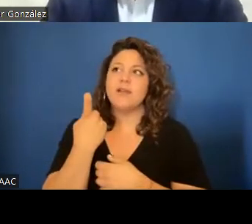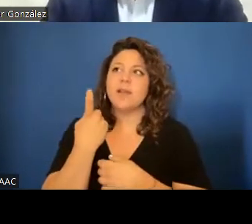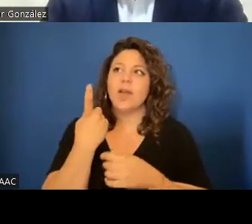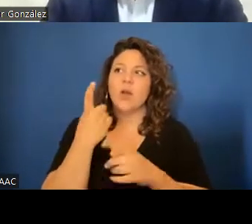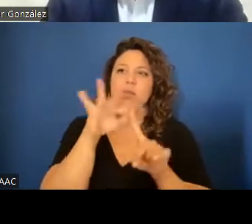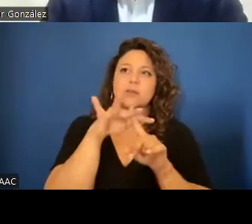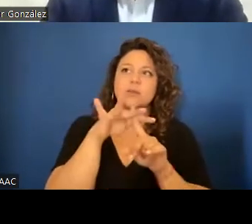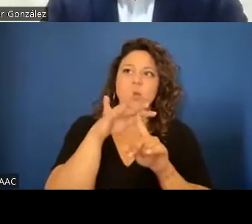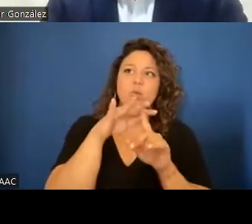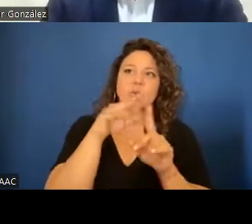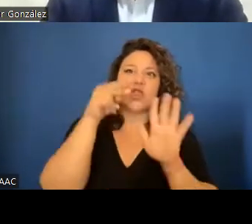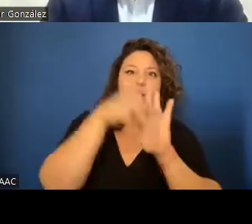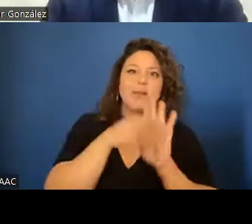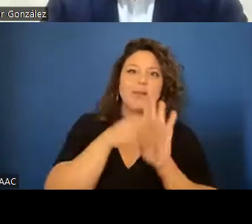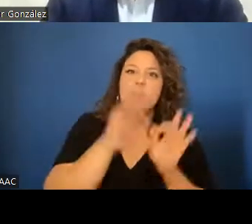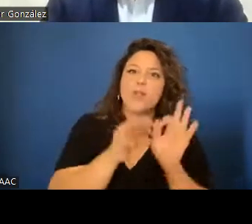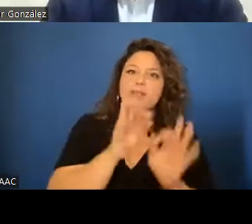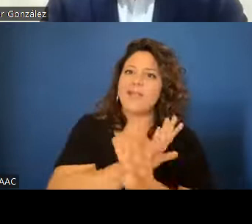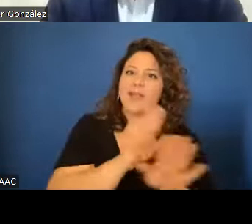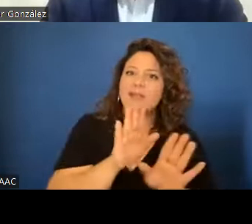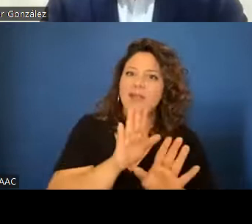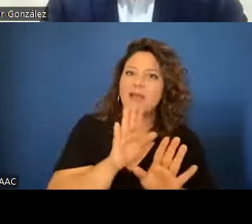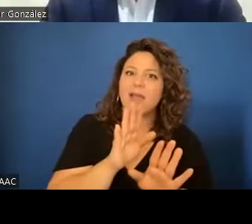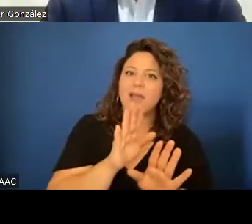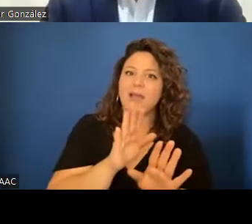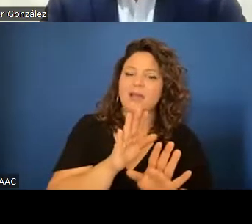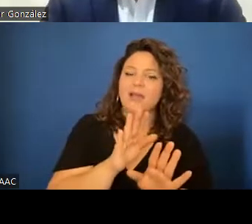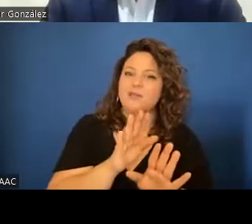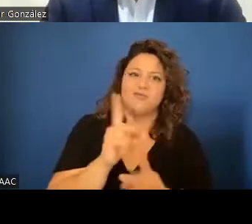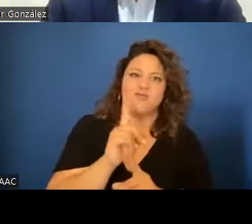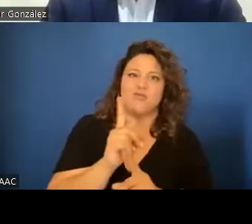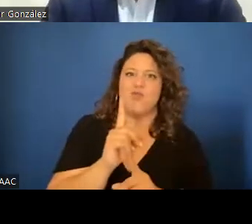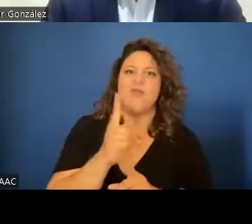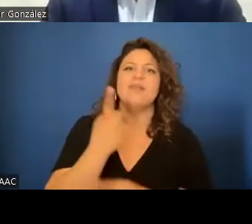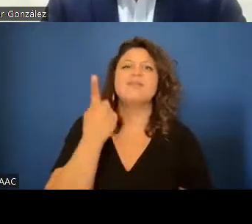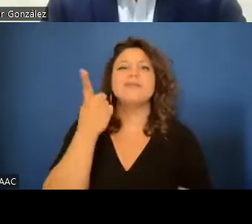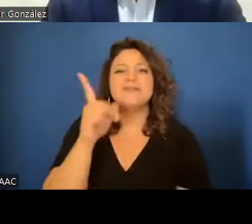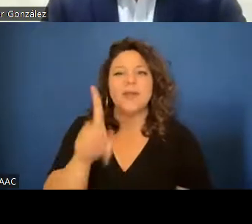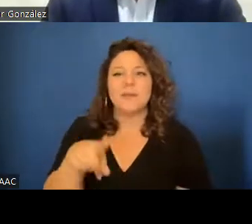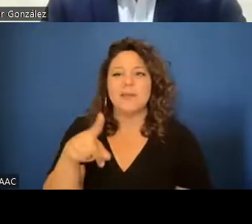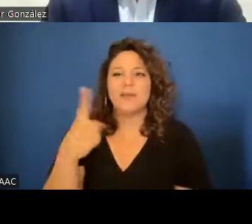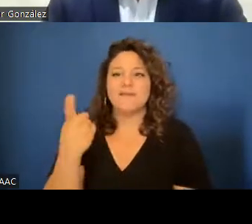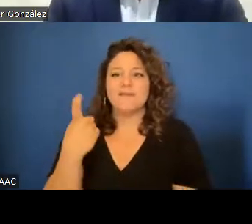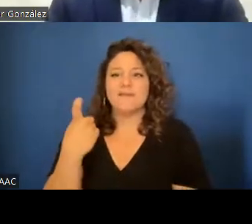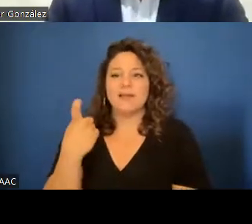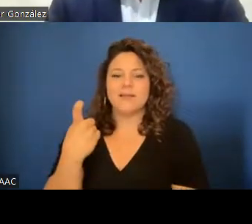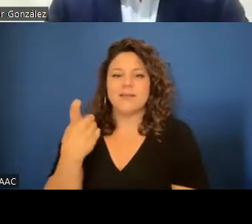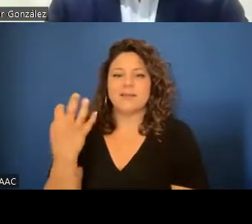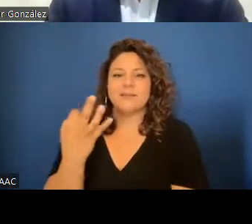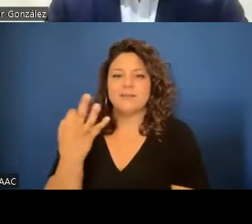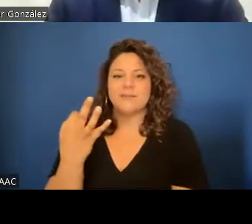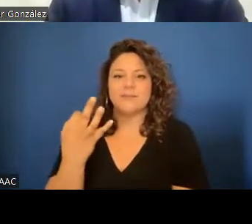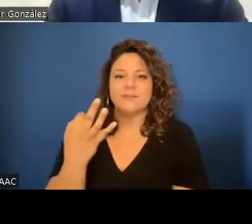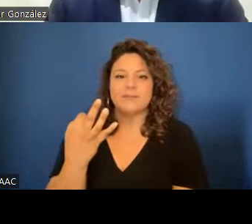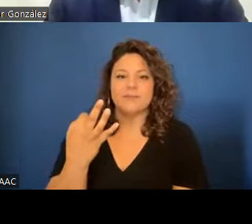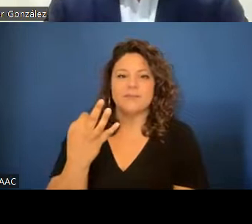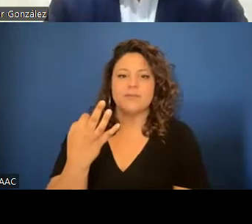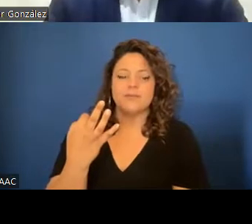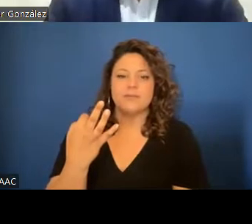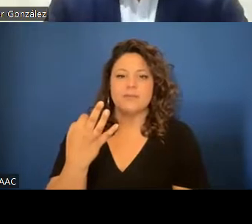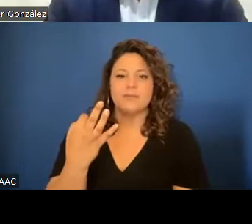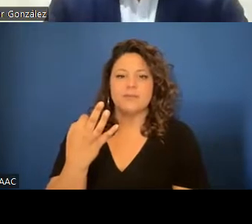una presunción de inocencia y es la otra parte la que tiene que demostrar que efectivamente no nos están discriminando. Esto, por